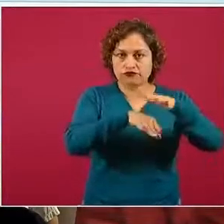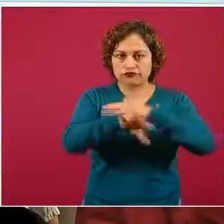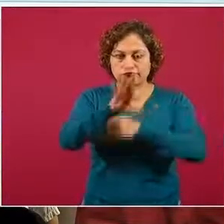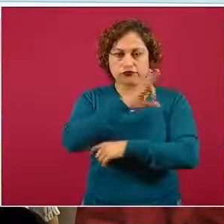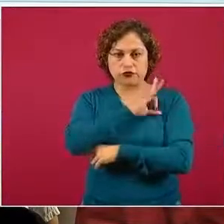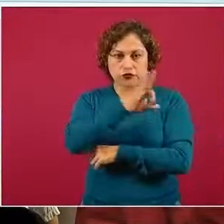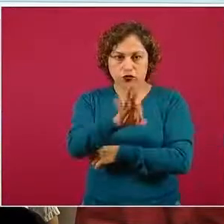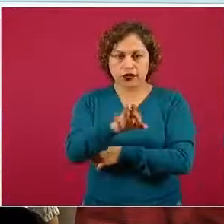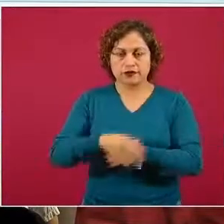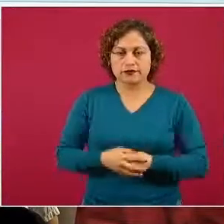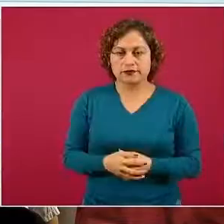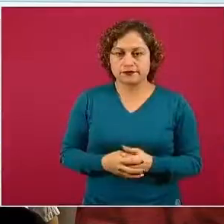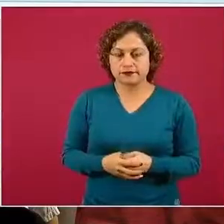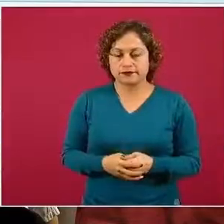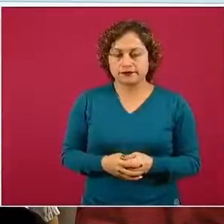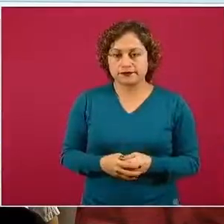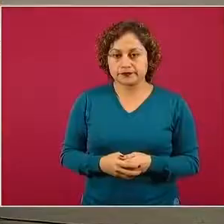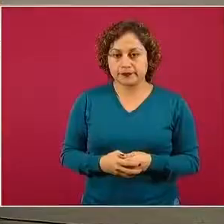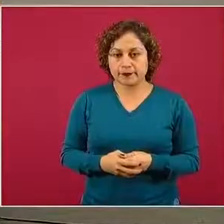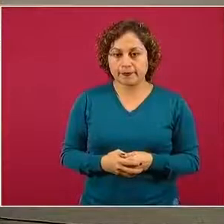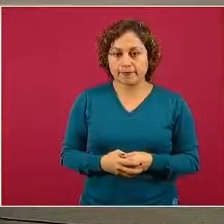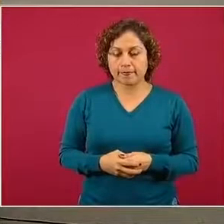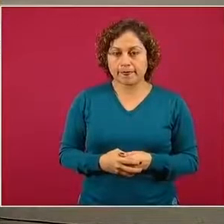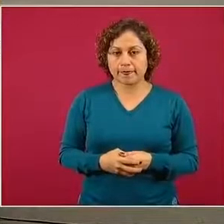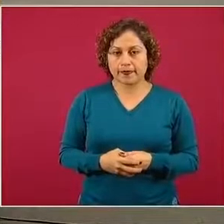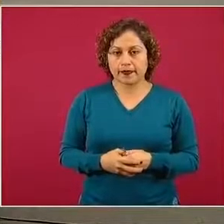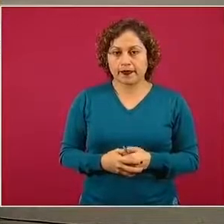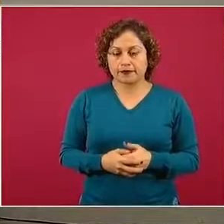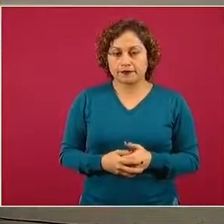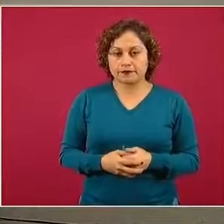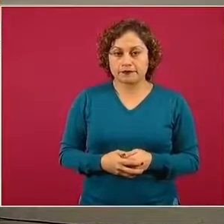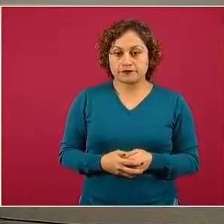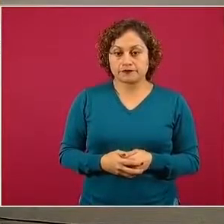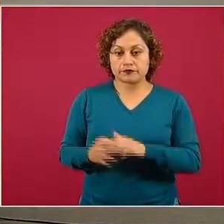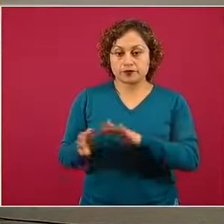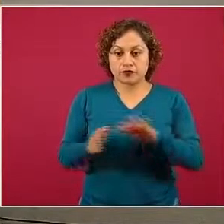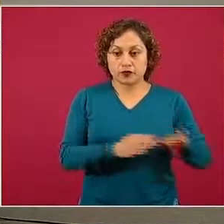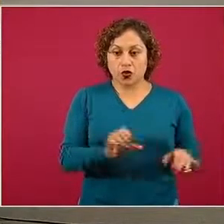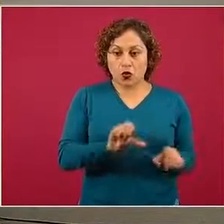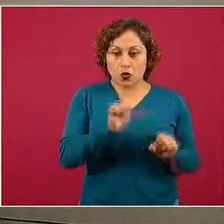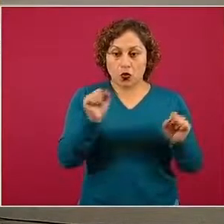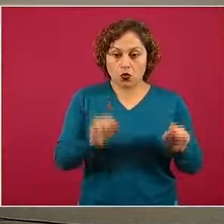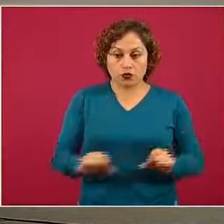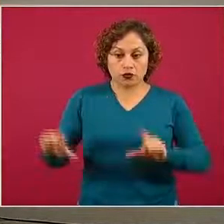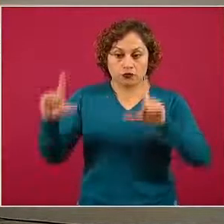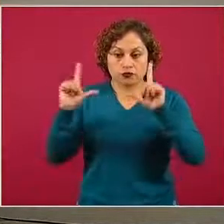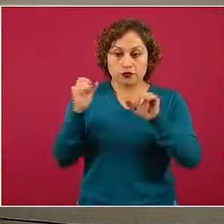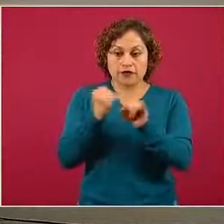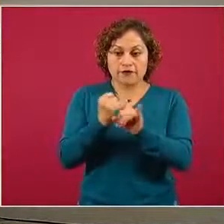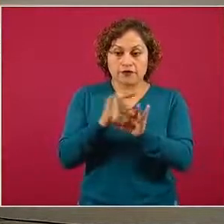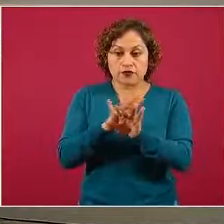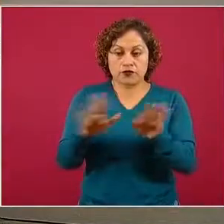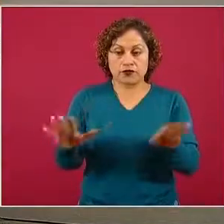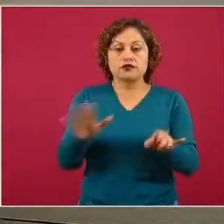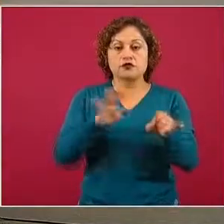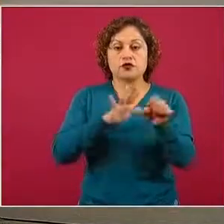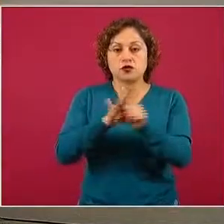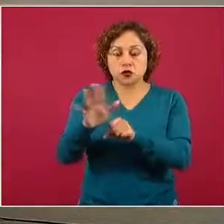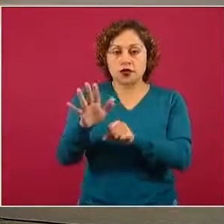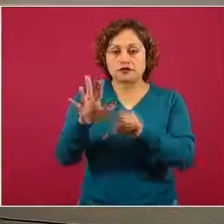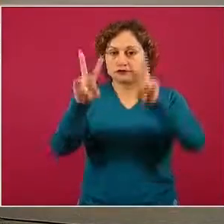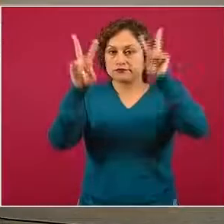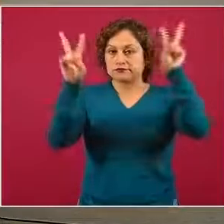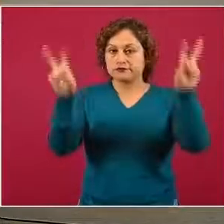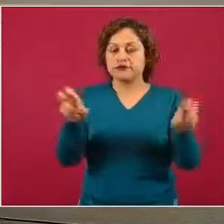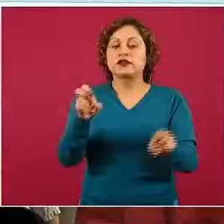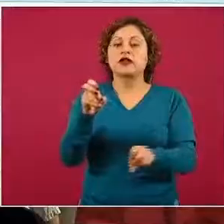hospitalarios a la población. Vamos a pasar a un siguiente grupo de información, que es precisamente la vacunación